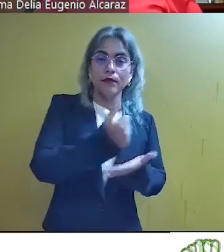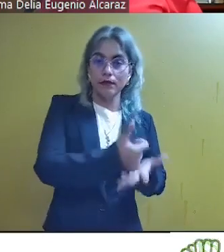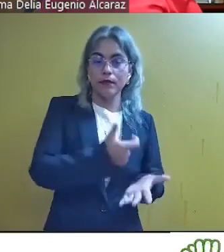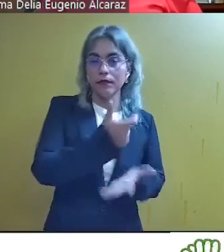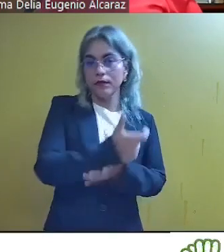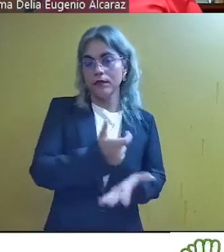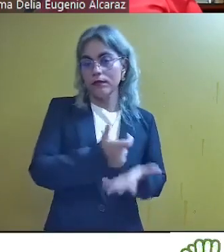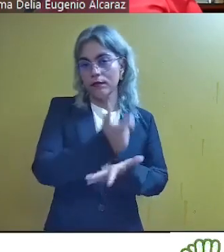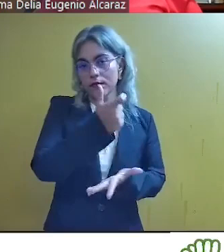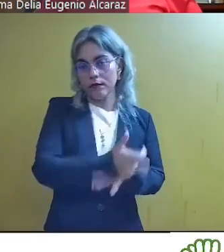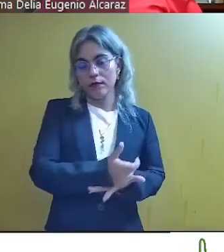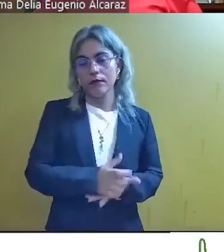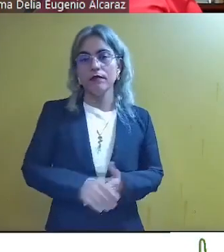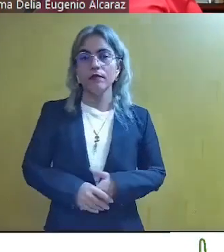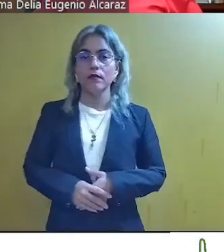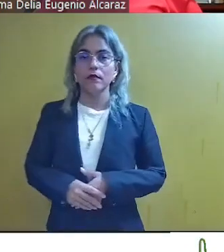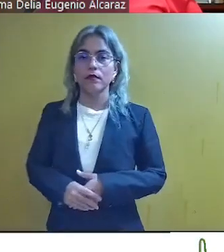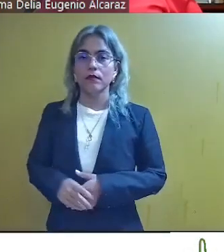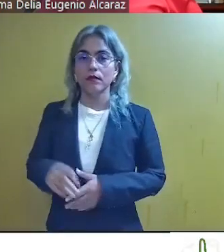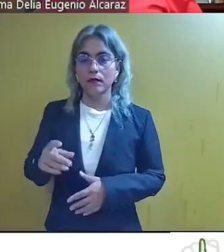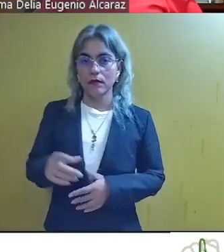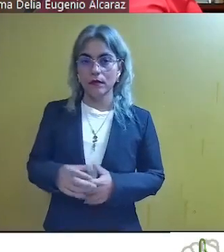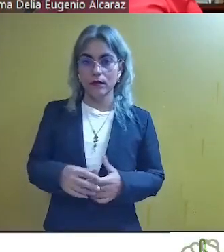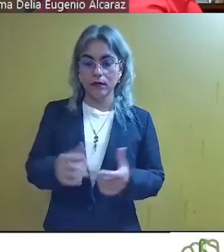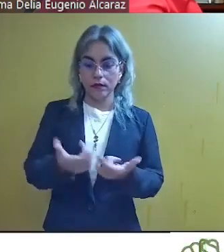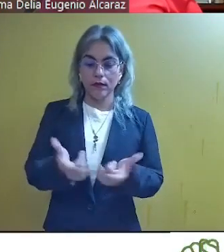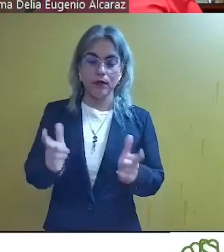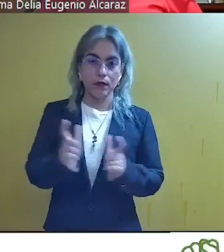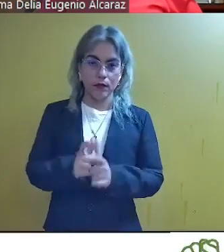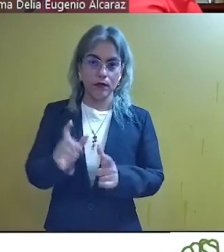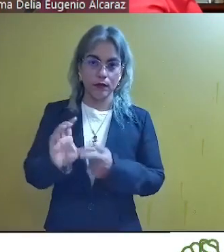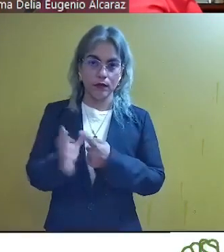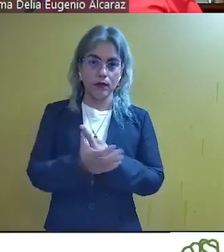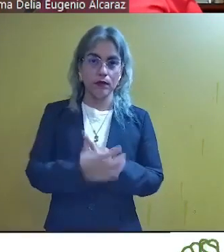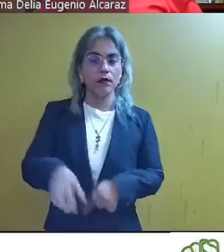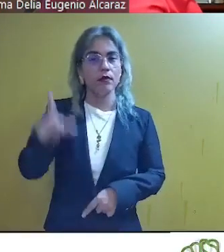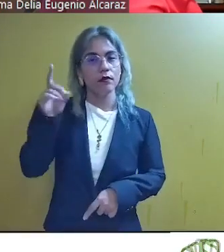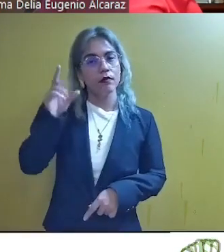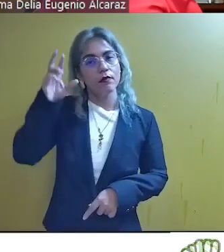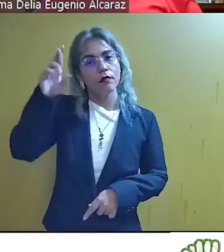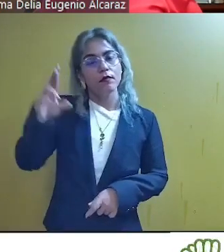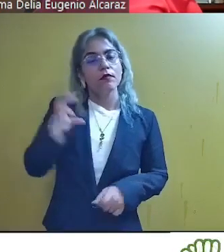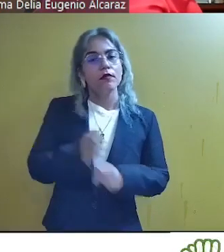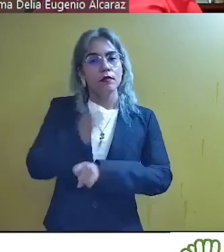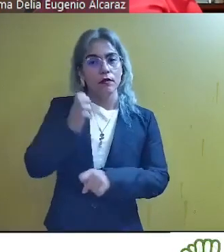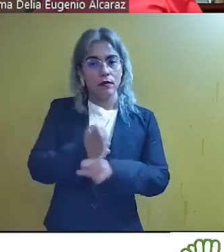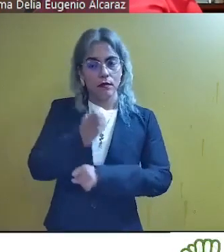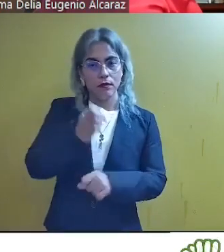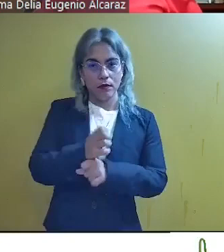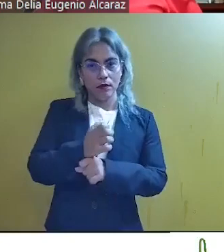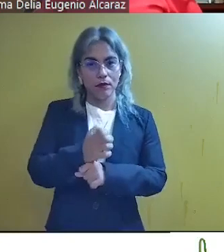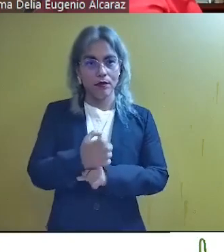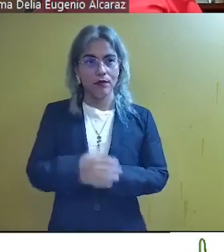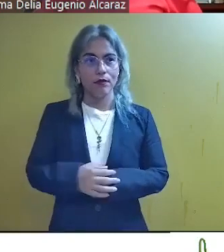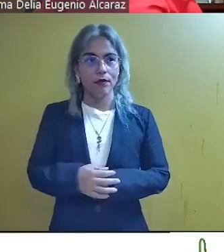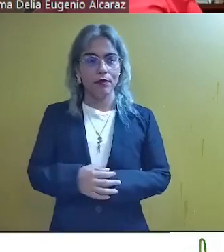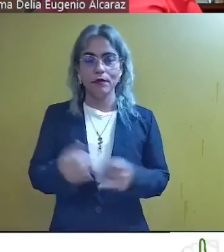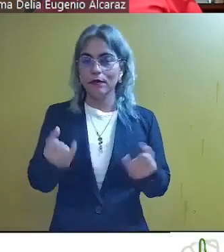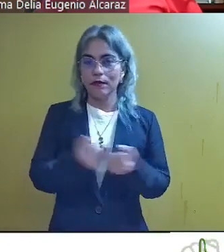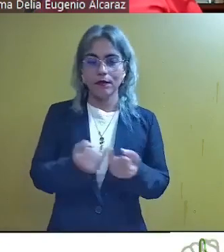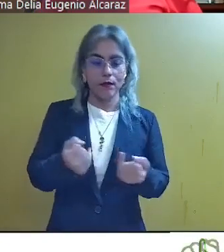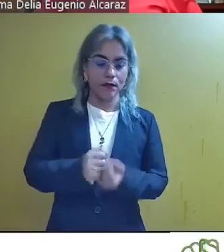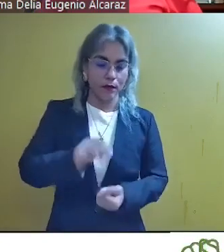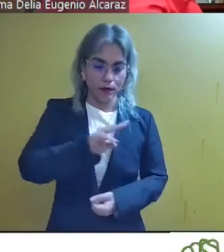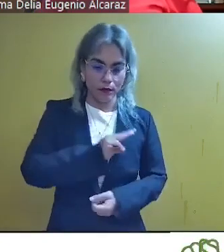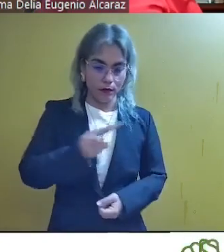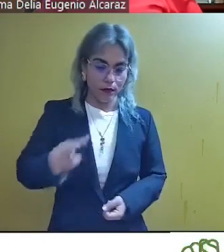estar acreditado que el Comité Directivo Estatal no ha depositado apropiadamente la cantidad de prerrogativas que le corresponde al Comité Directivo Municipal, se